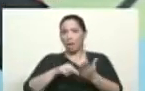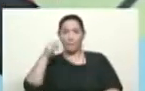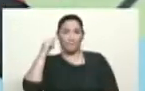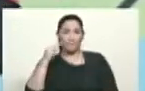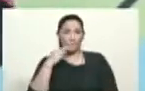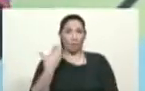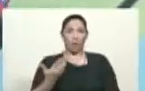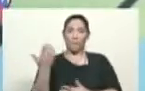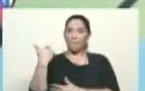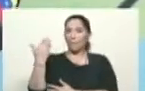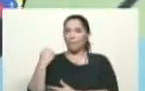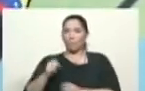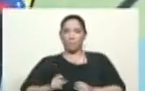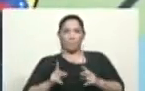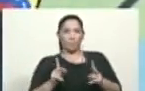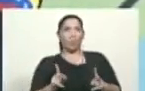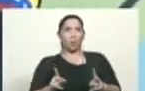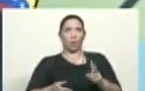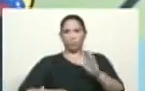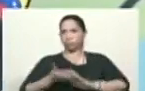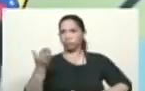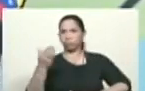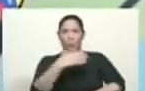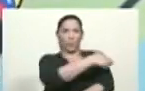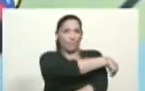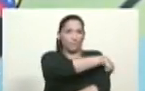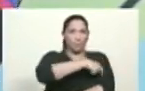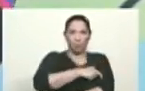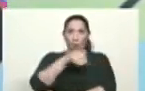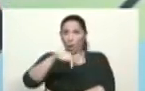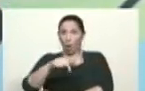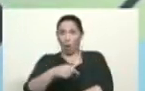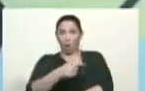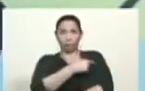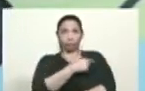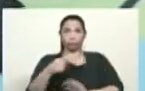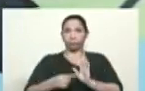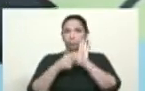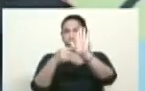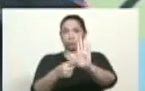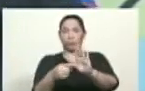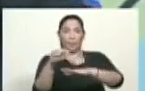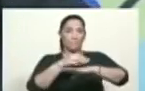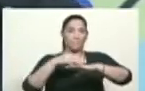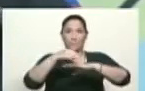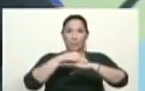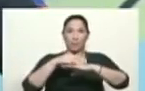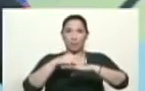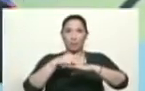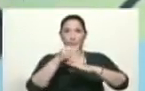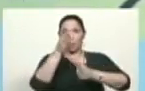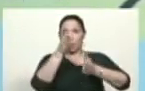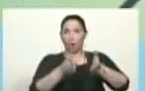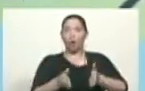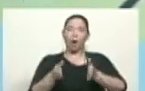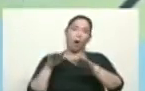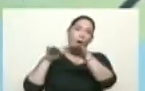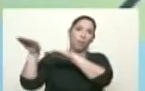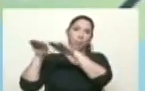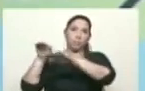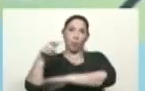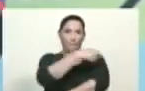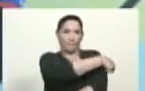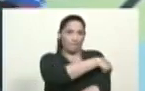que en aquella oportunidad salió justamente con ese brazalete que hoy exhibe el ministro de Relaciones Exteriores, Jorge Arriaza, el brazalete